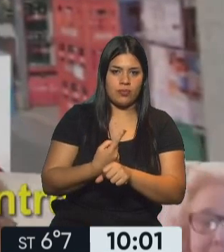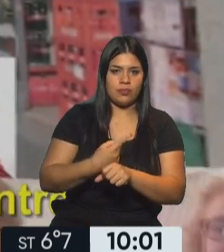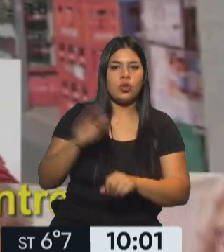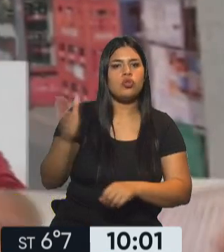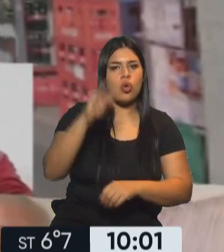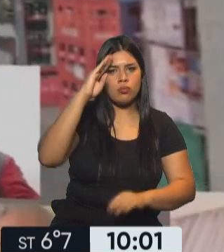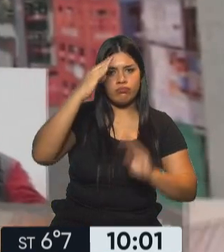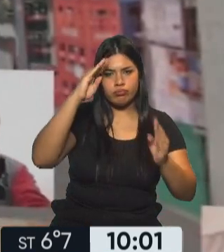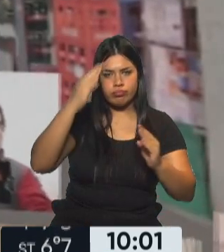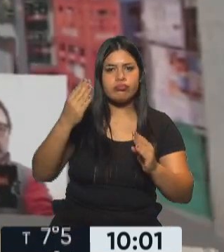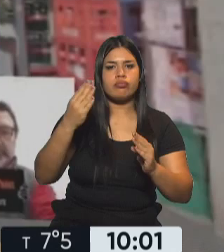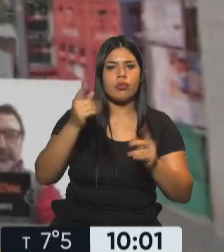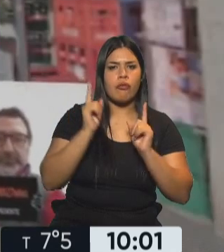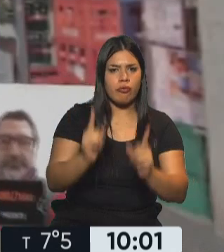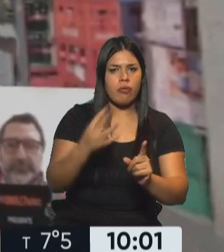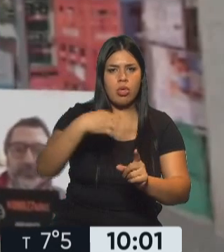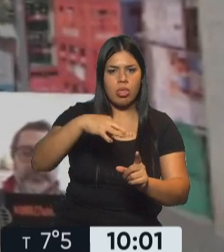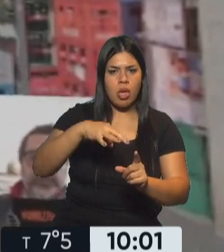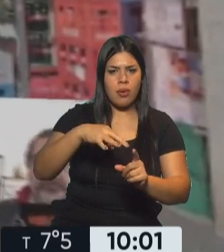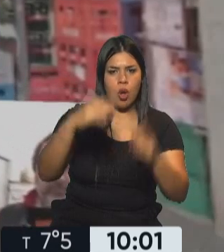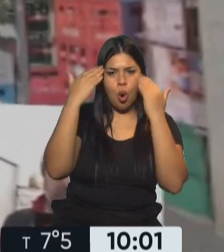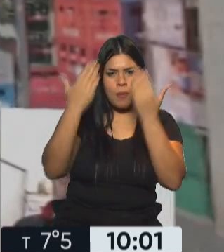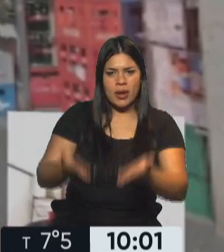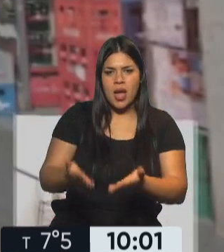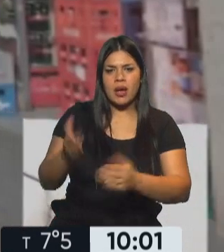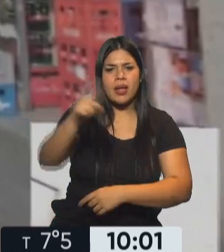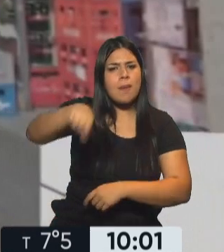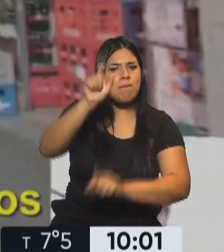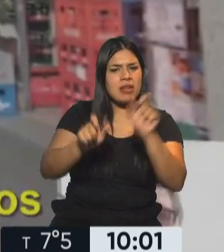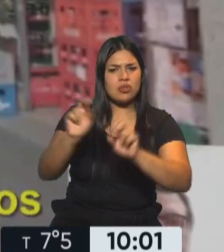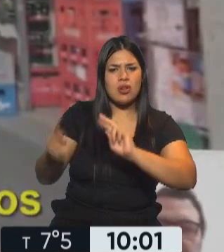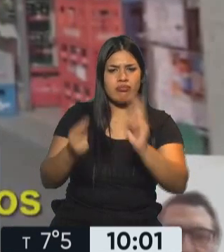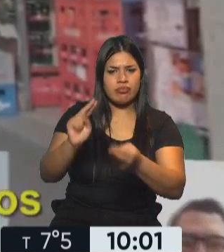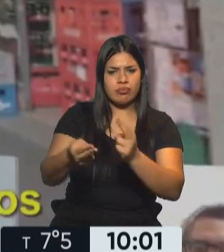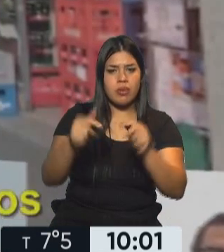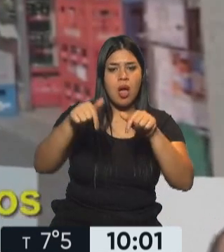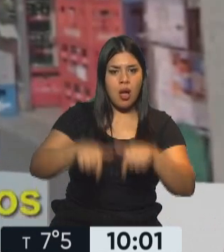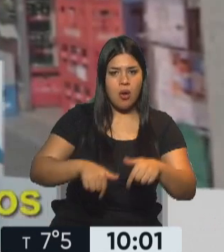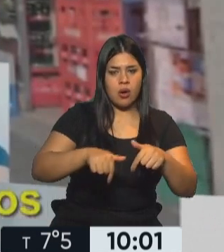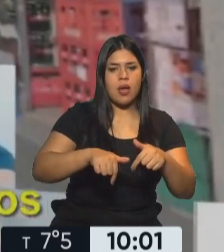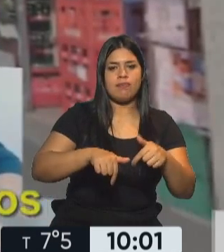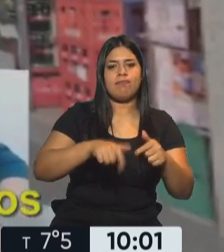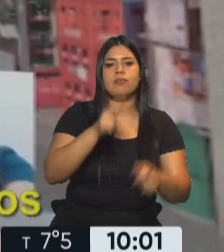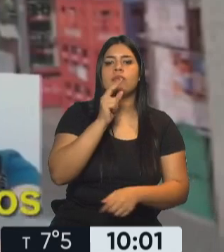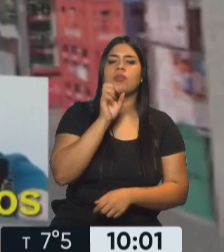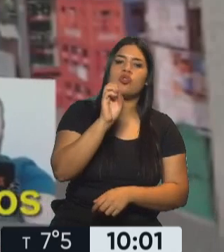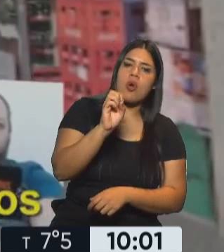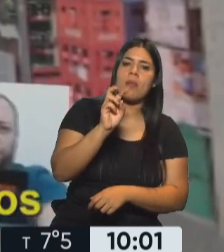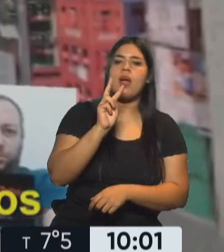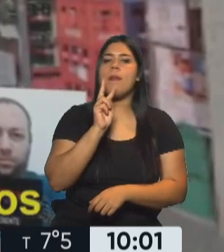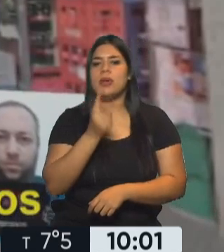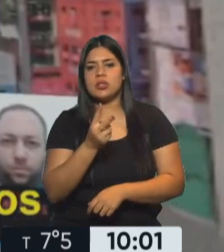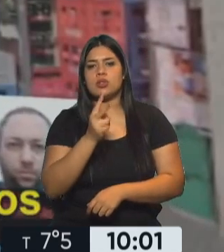nosotros y nosotras, y en homenaje a esa sangre inútilmente derramada, leeremos los nombres y apellidos de las y